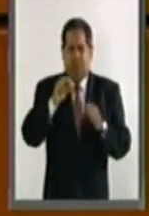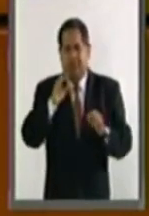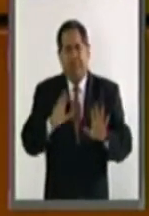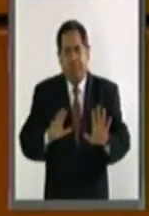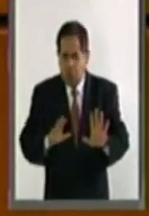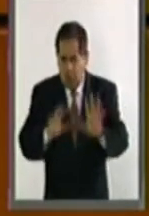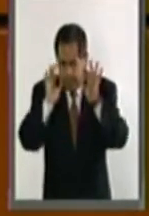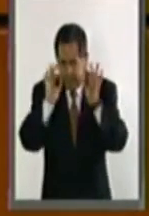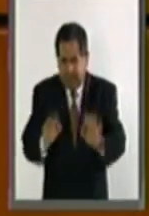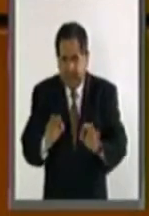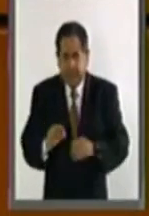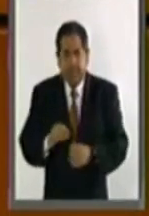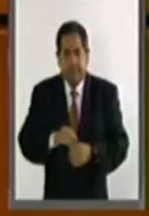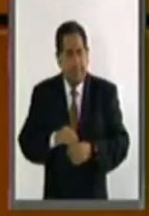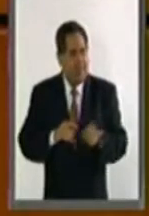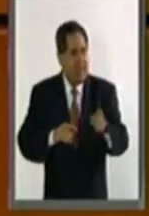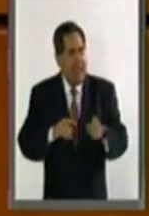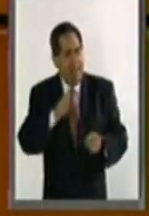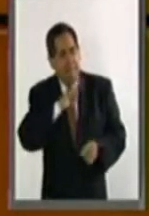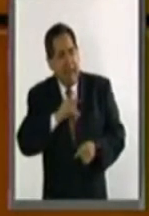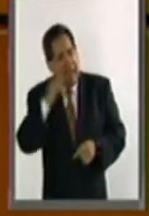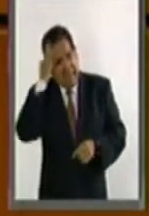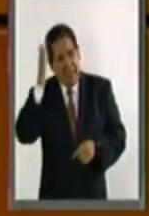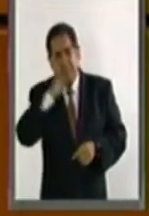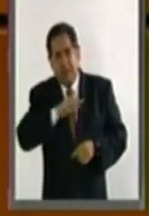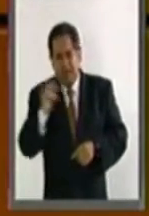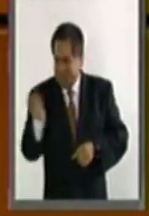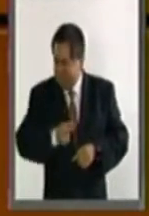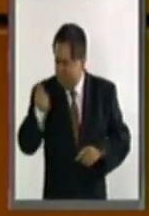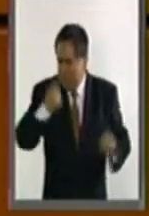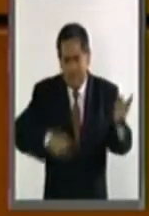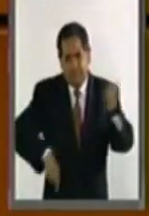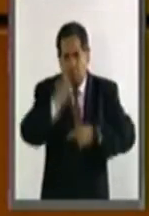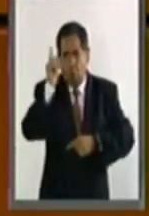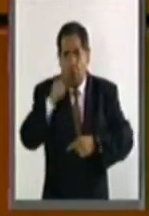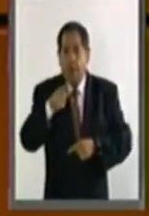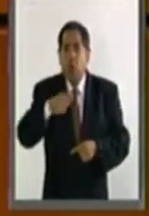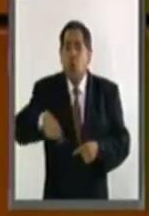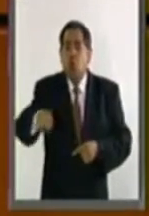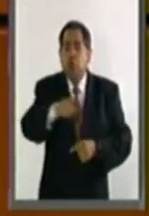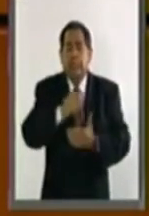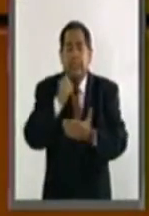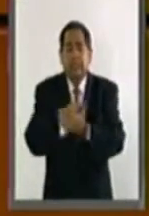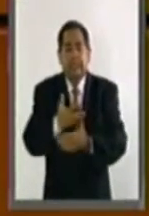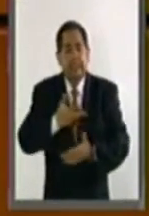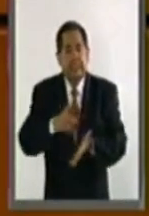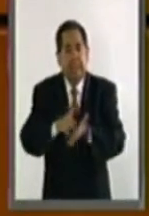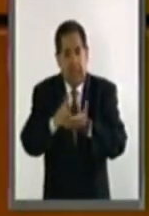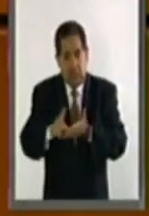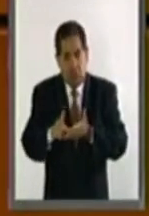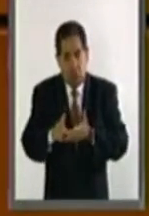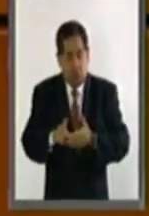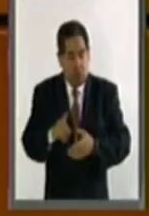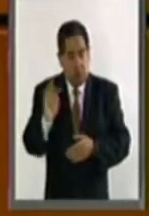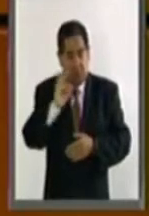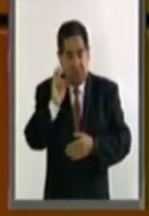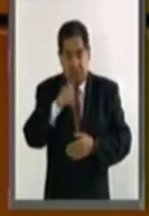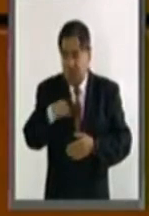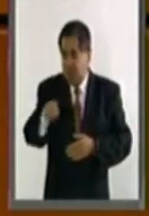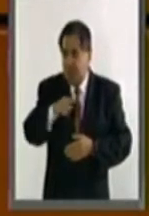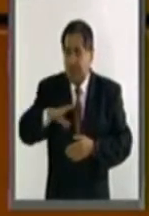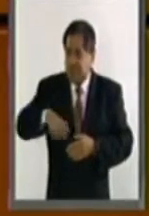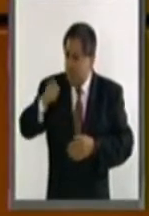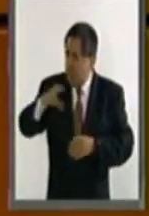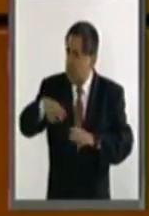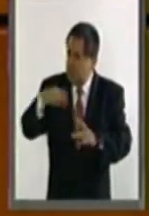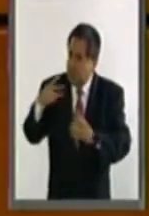consecuencia, que los corran a patadas, pero todo depende que ustedes ejerzan ese derecho. Si no, todo el esfuerzo de mis compañeros y